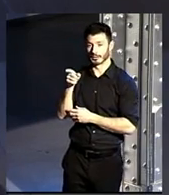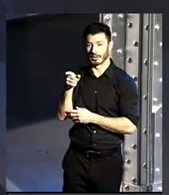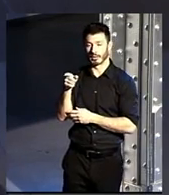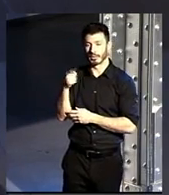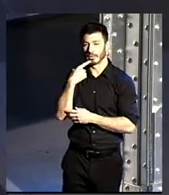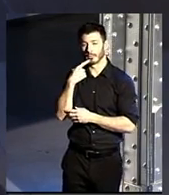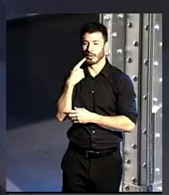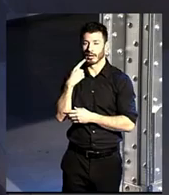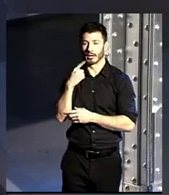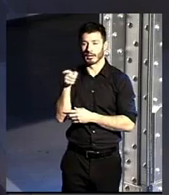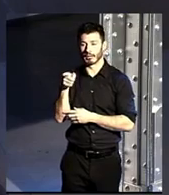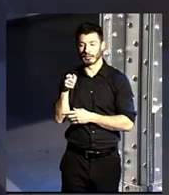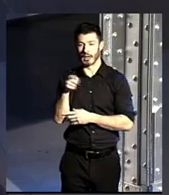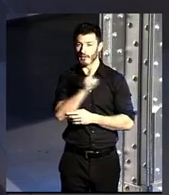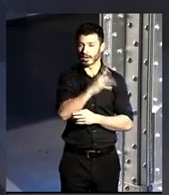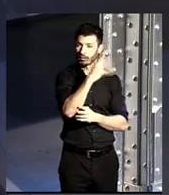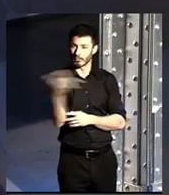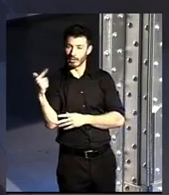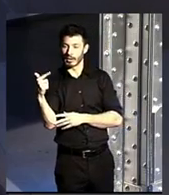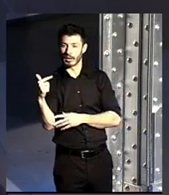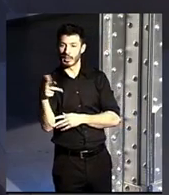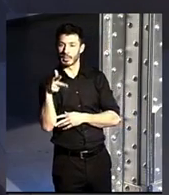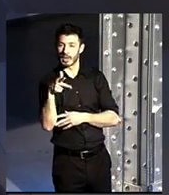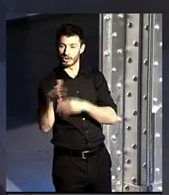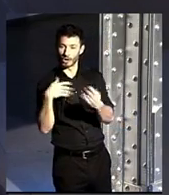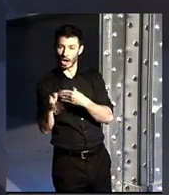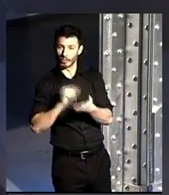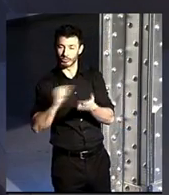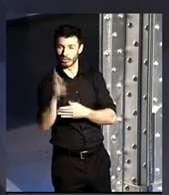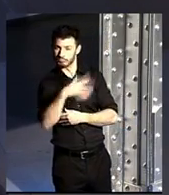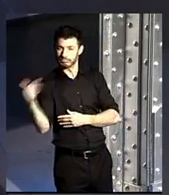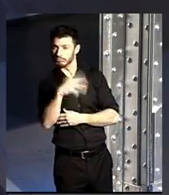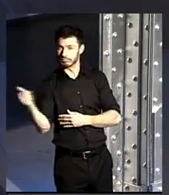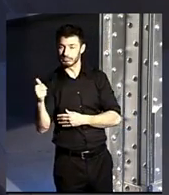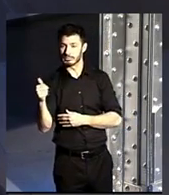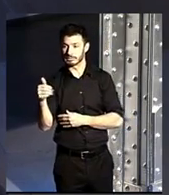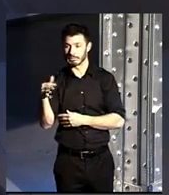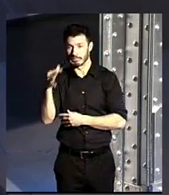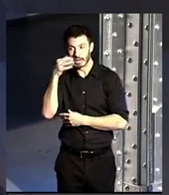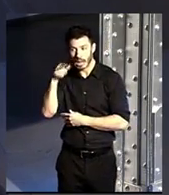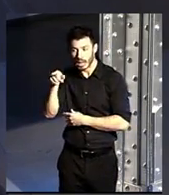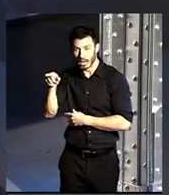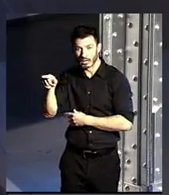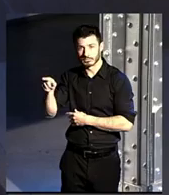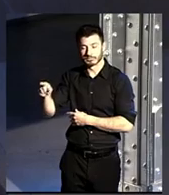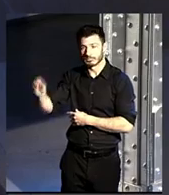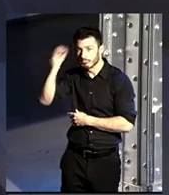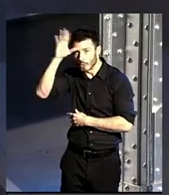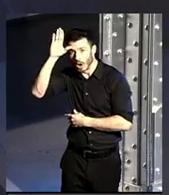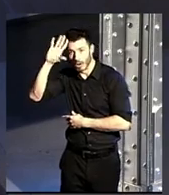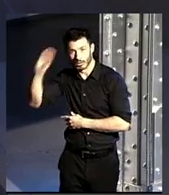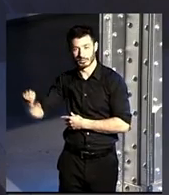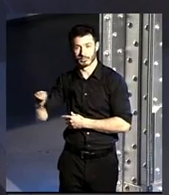los royalties de los derechos de autor de las ediciones ilustradas, pero en mi opinión era un puñetero genio. Un genio de